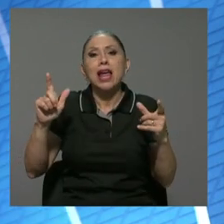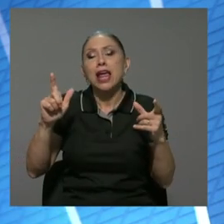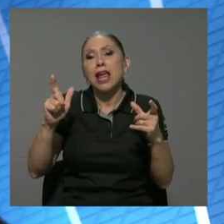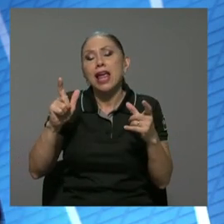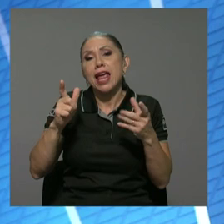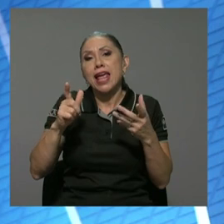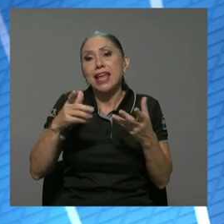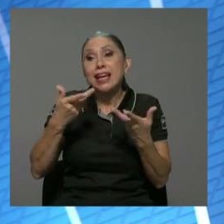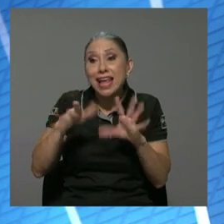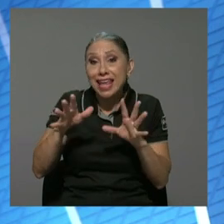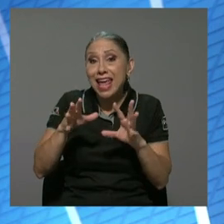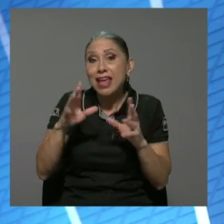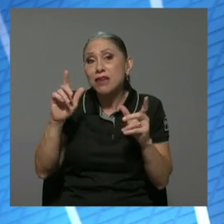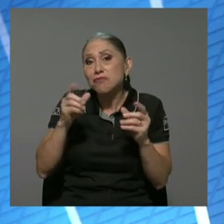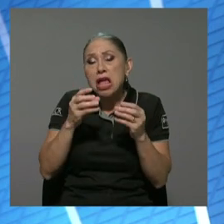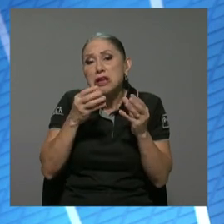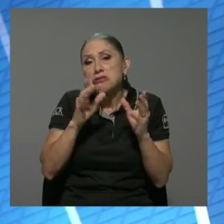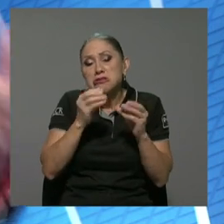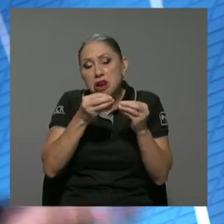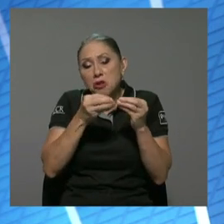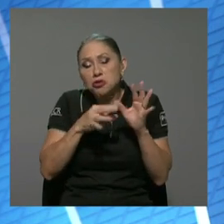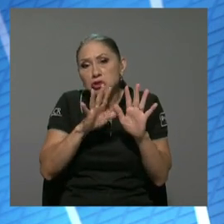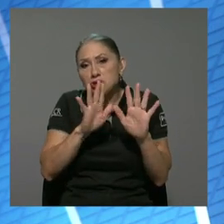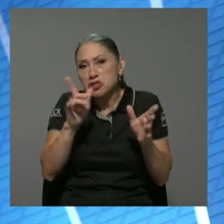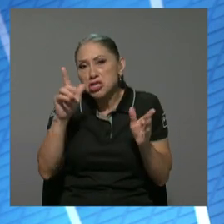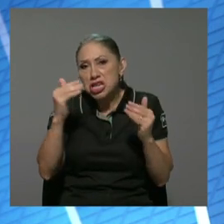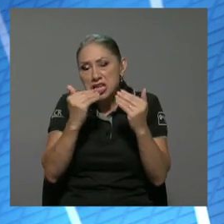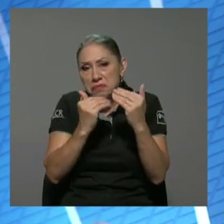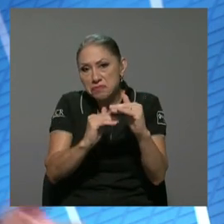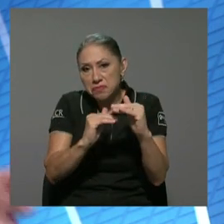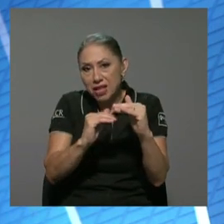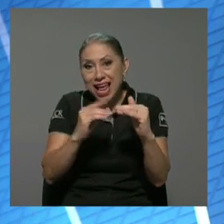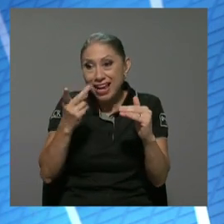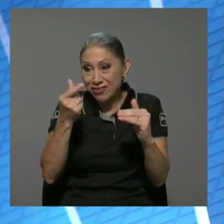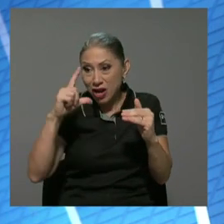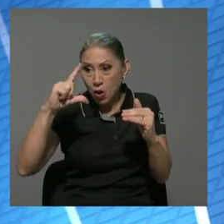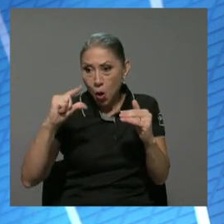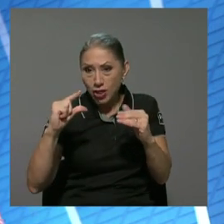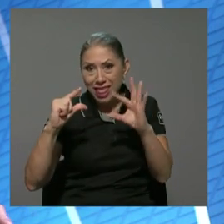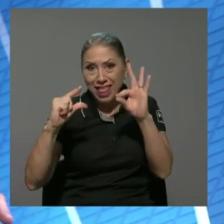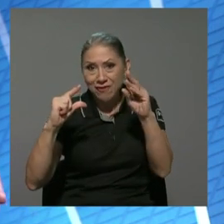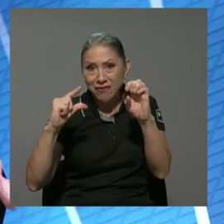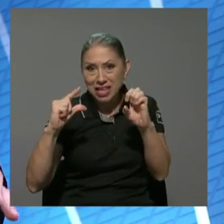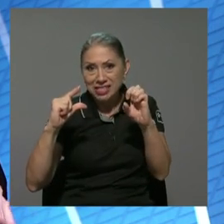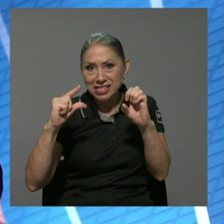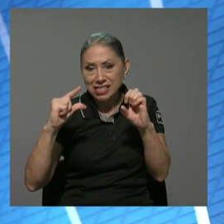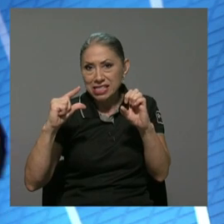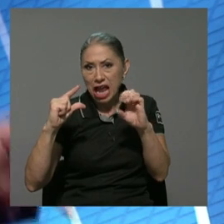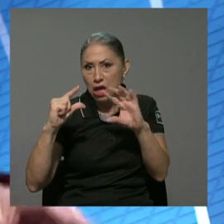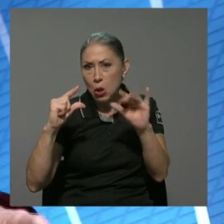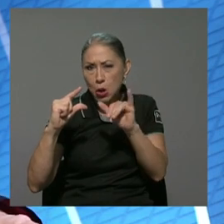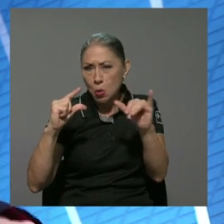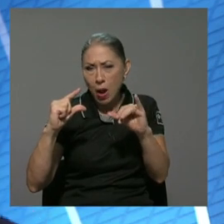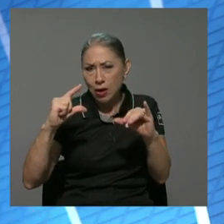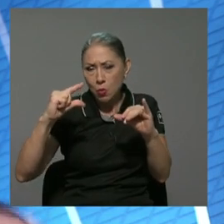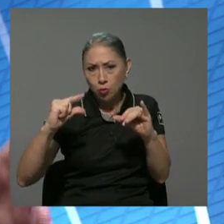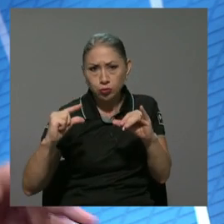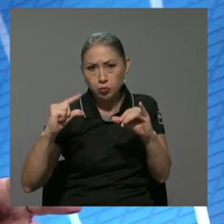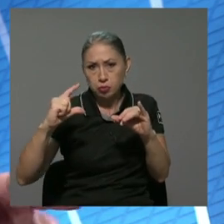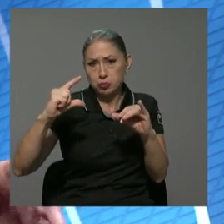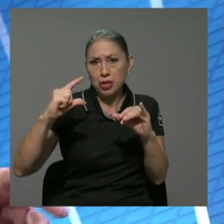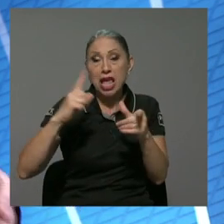FES, y nos hizo pensar a todos que había una muy buena intención para poder acceder a un fondo